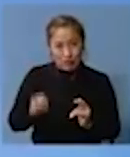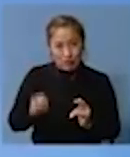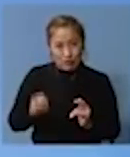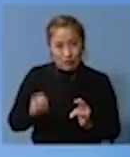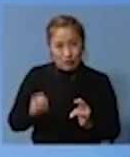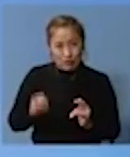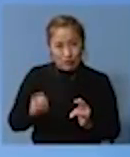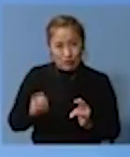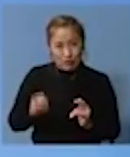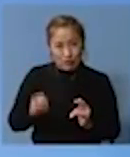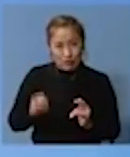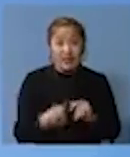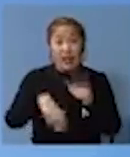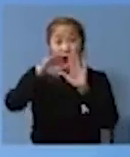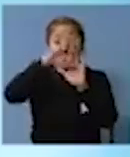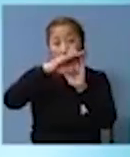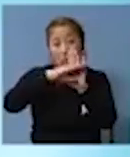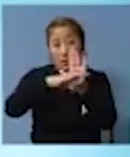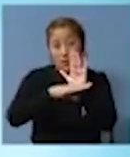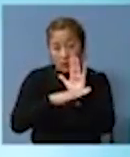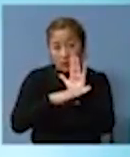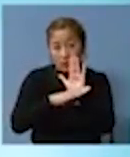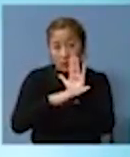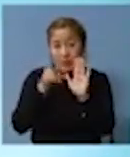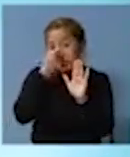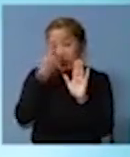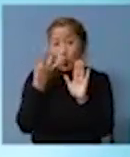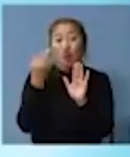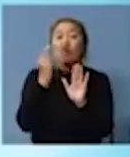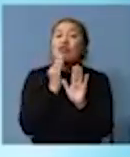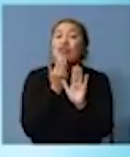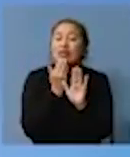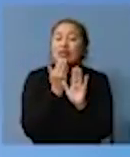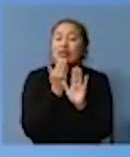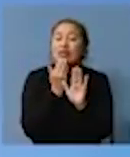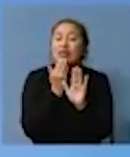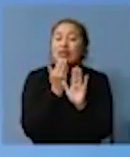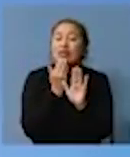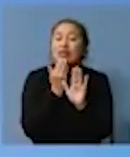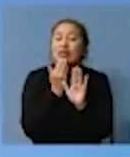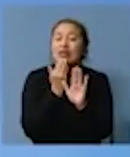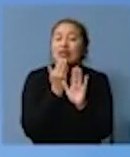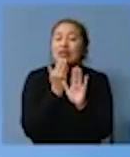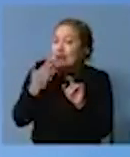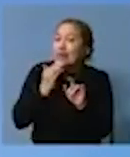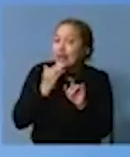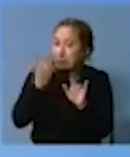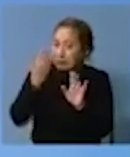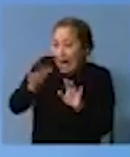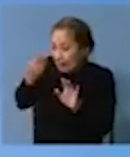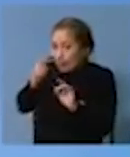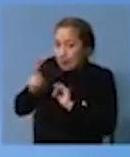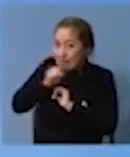el día de mañana las listas. El cierre de lista fue el día 24 de abril. Sí. O sea que estamos hablando del 23 de abril.